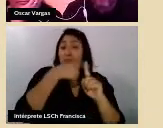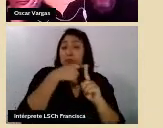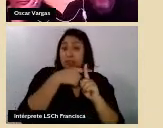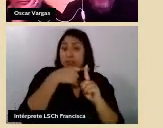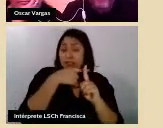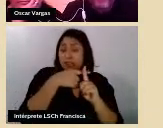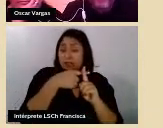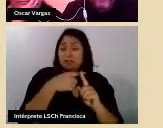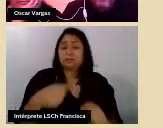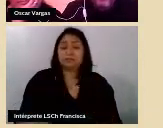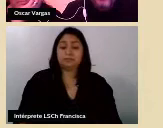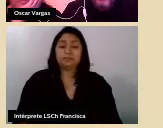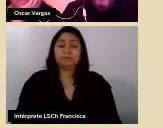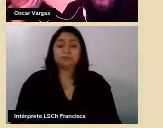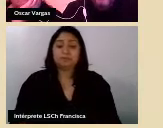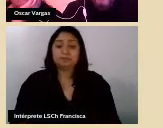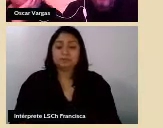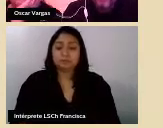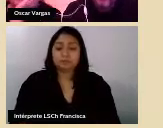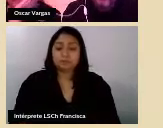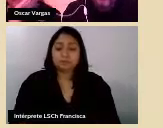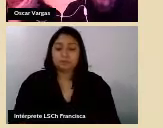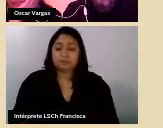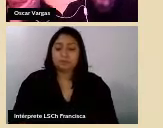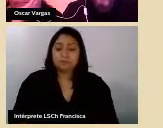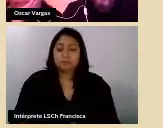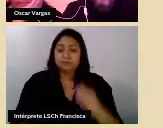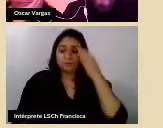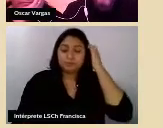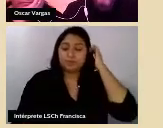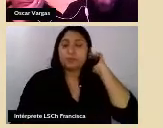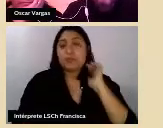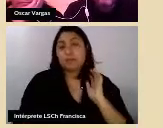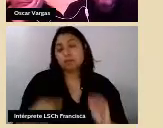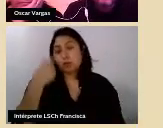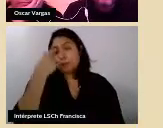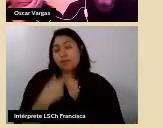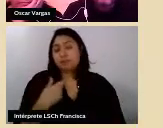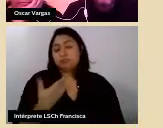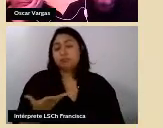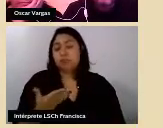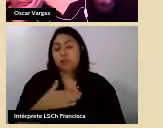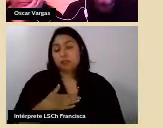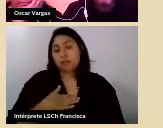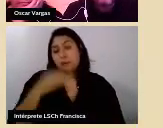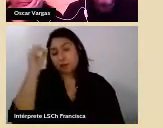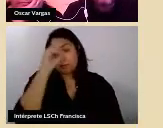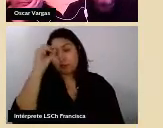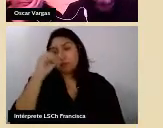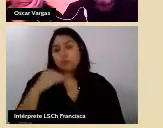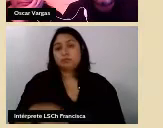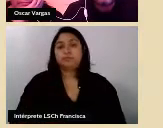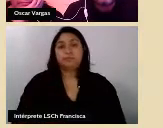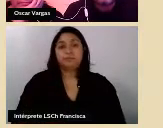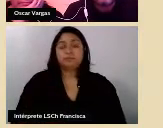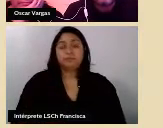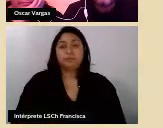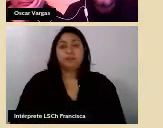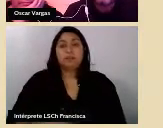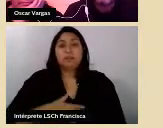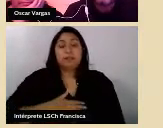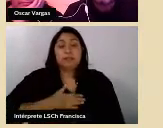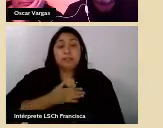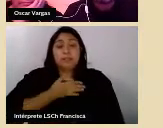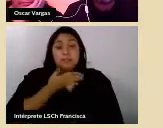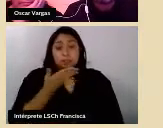muy satisfactorio. En lo personal, entonces he sentido que la verdad